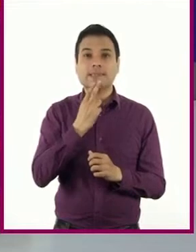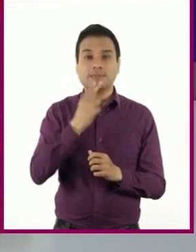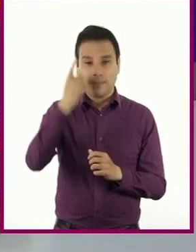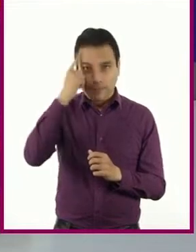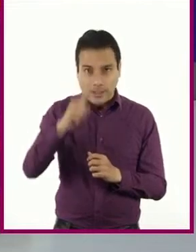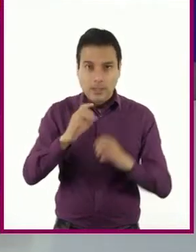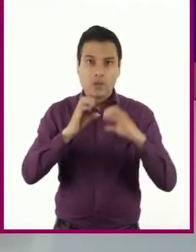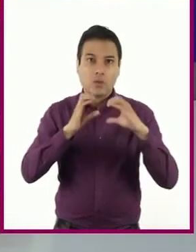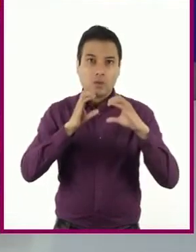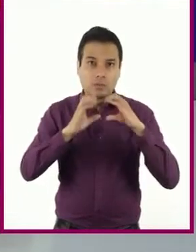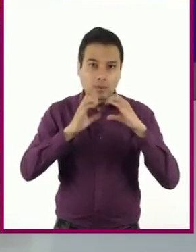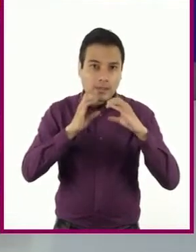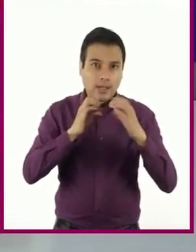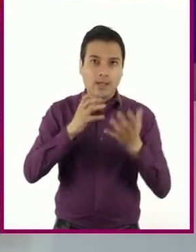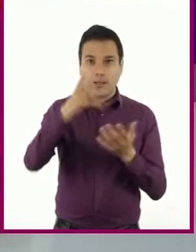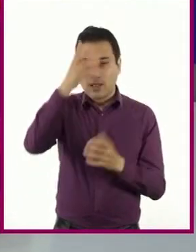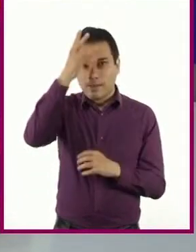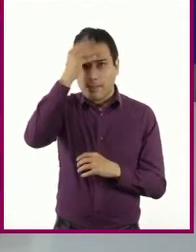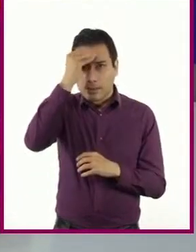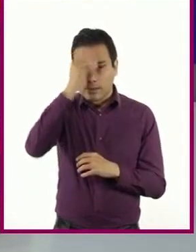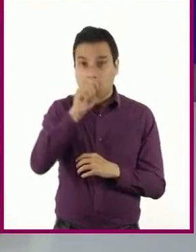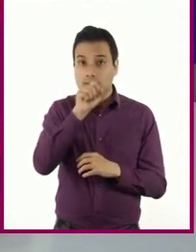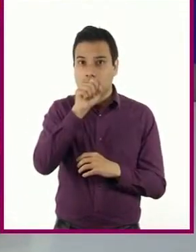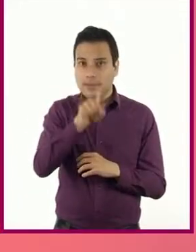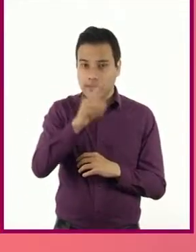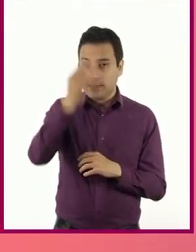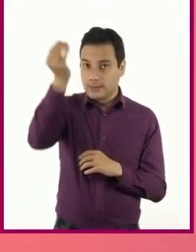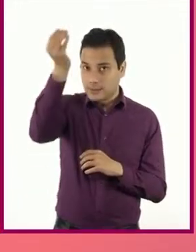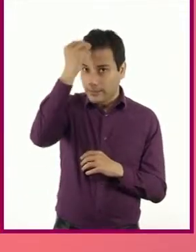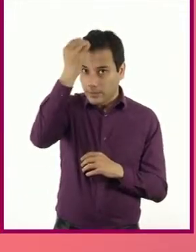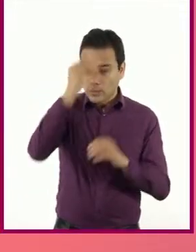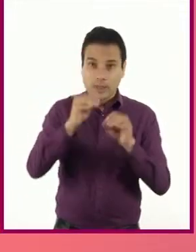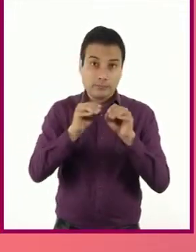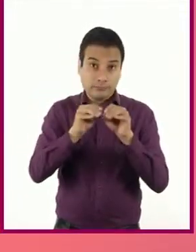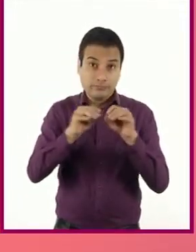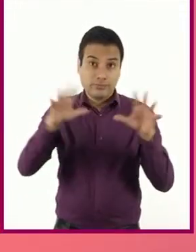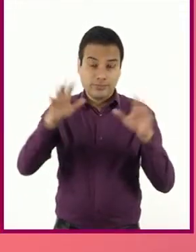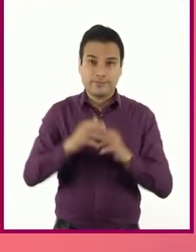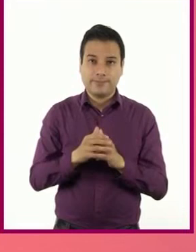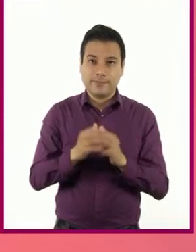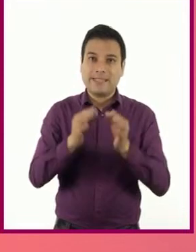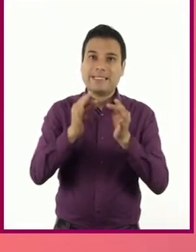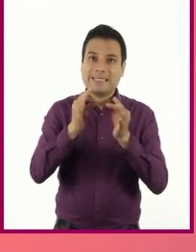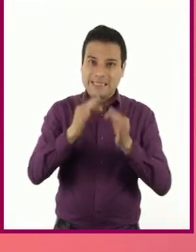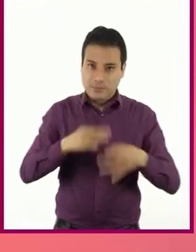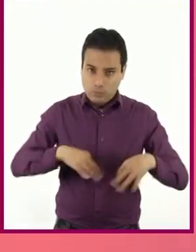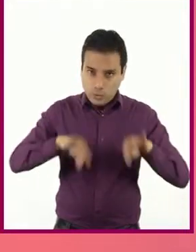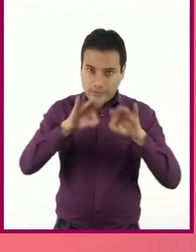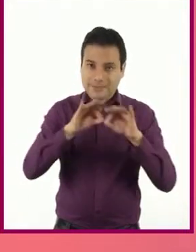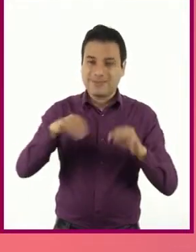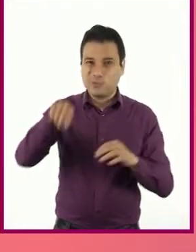aprender, sino transmitir sabiduría. Por ello es importante analizar cómo erradicar la discriminación